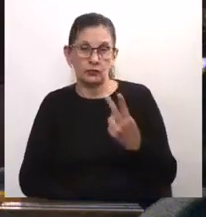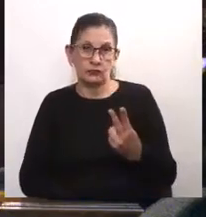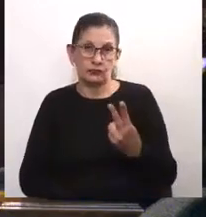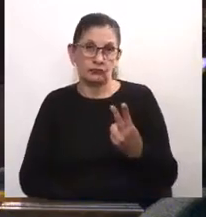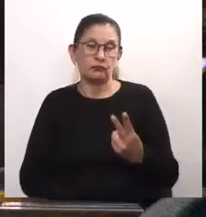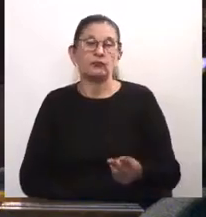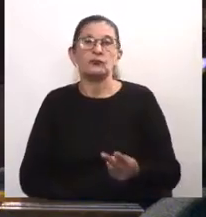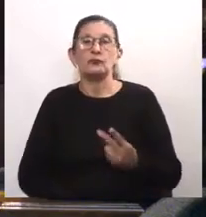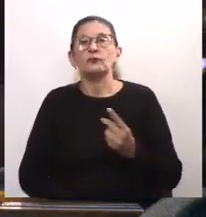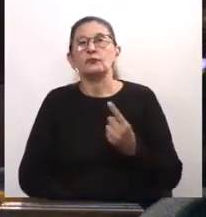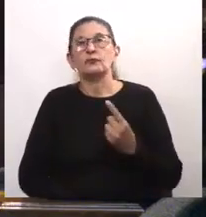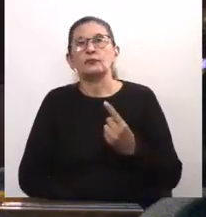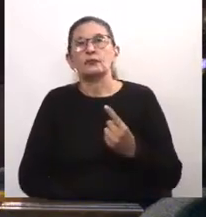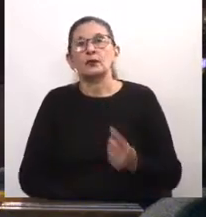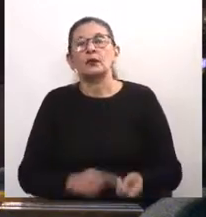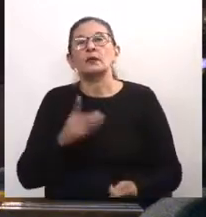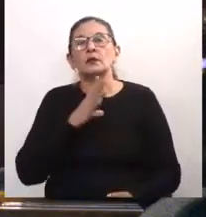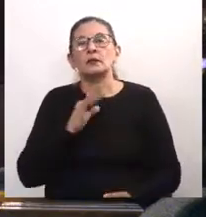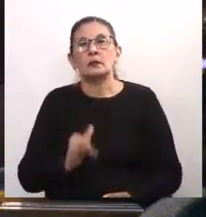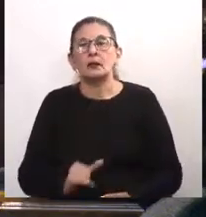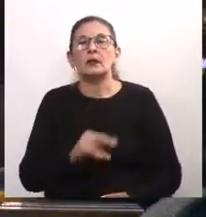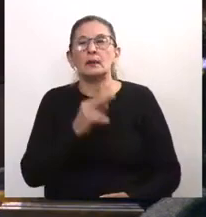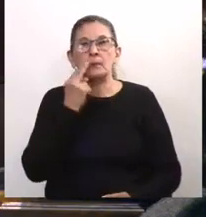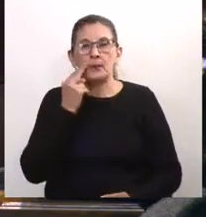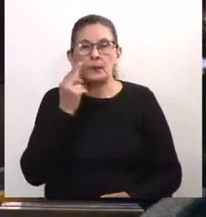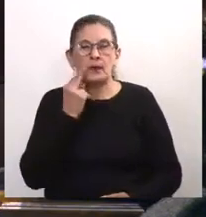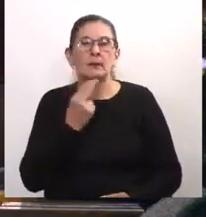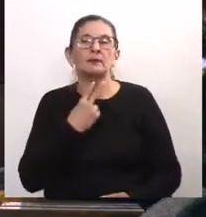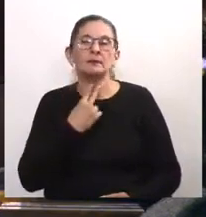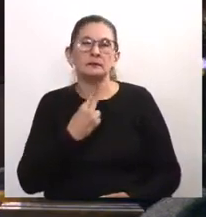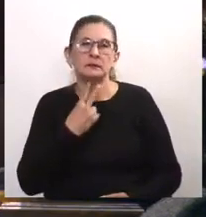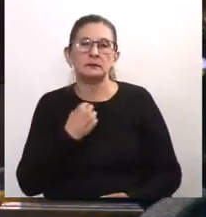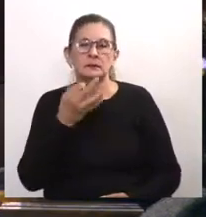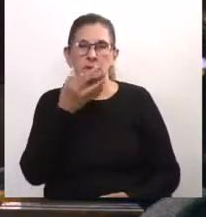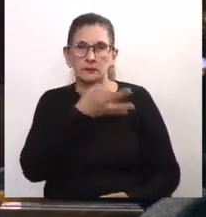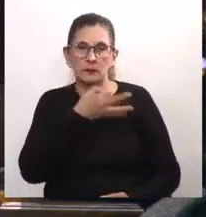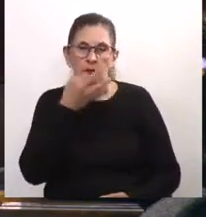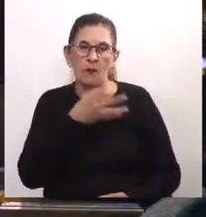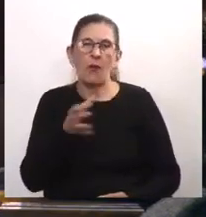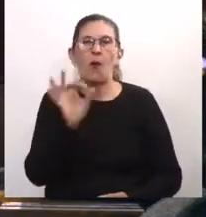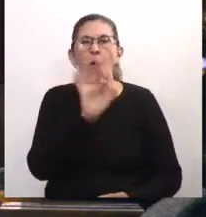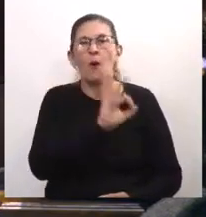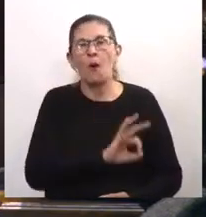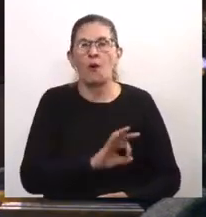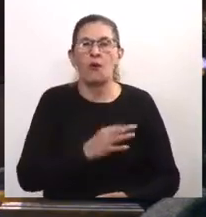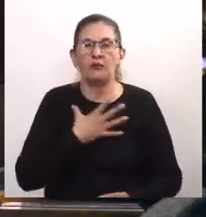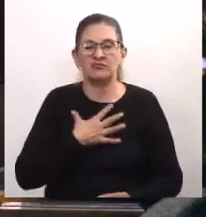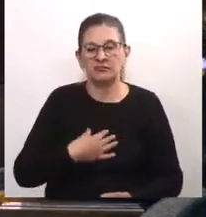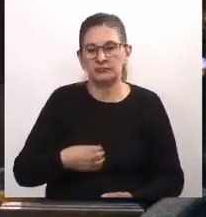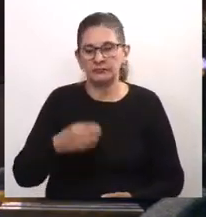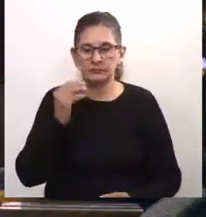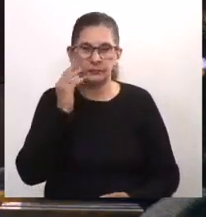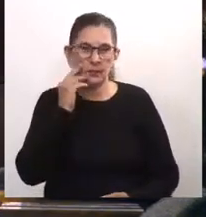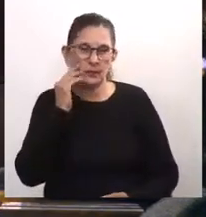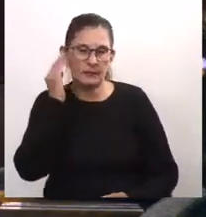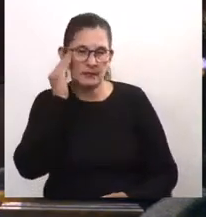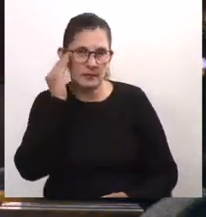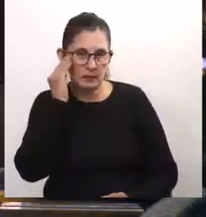el otro. El de que tiene problemas de sustancias psicoactivas o una descompensación patológica